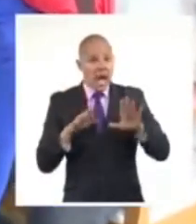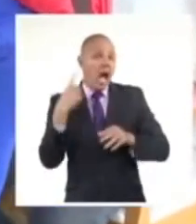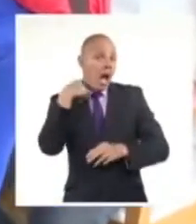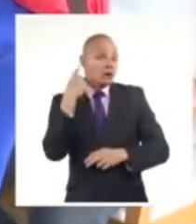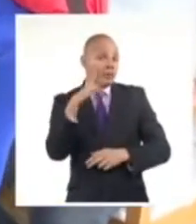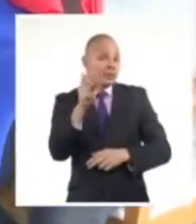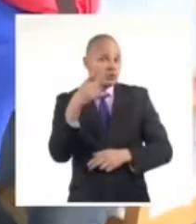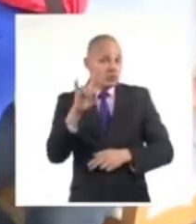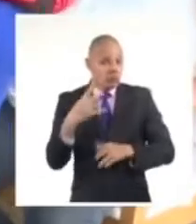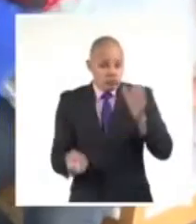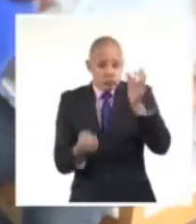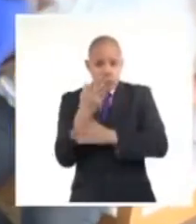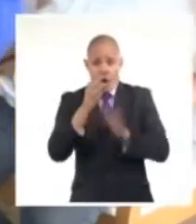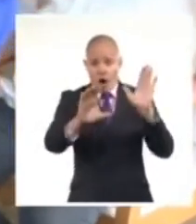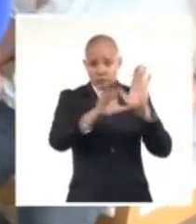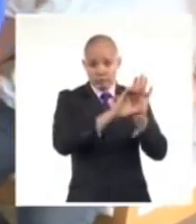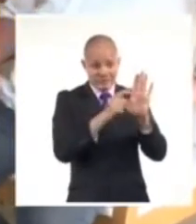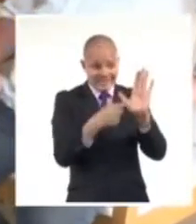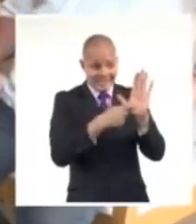poder